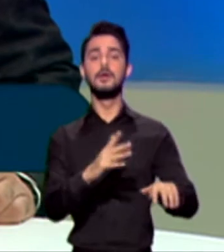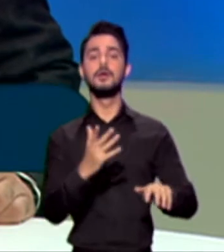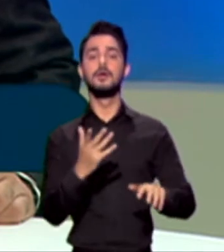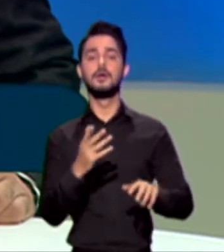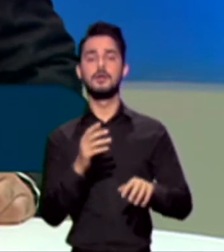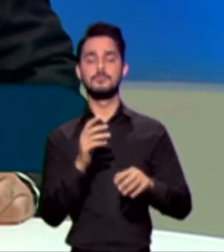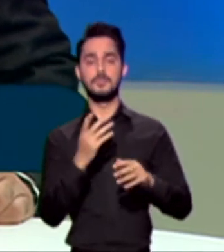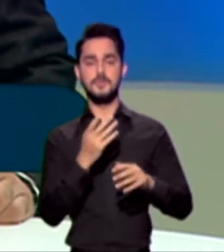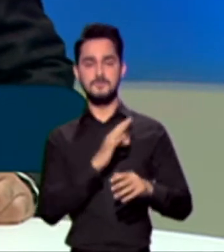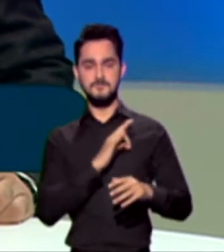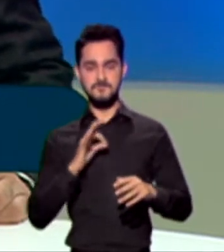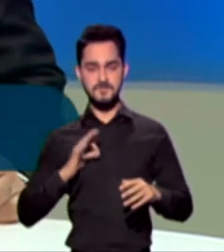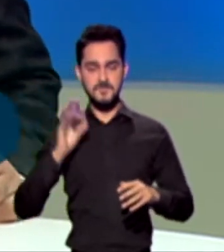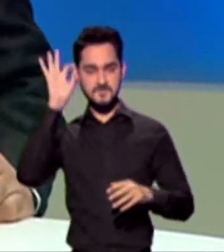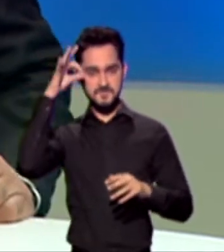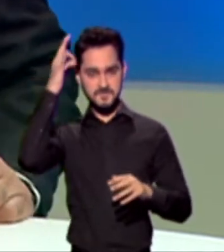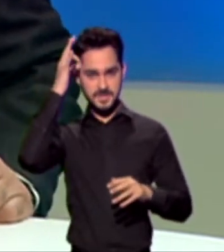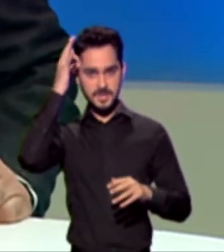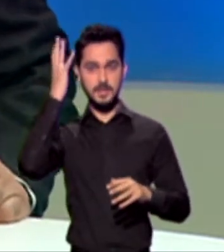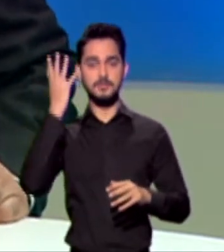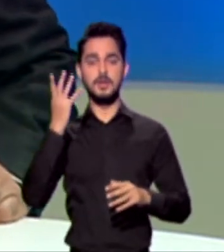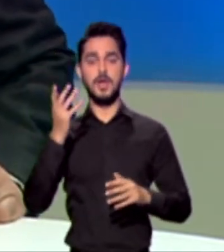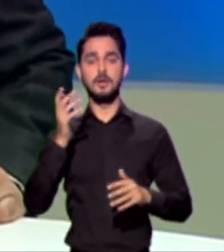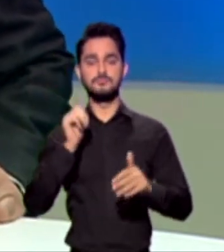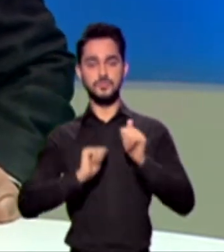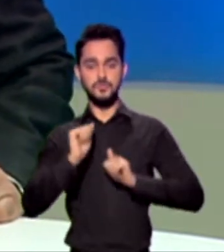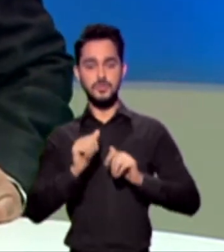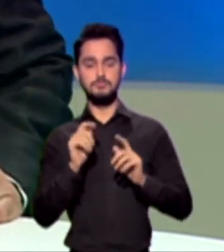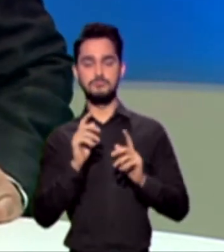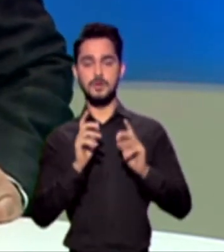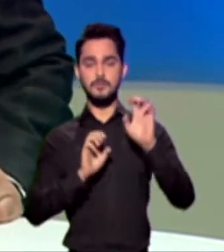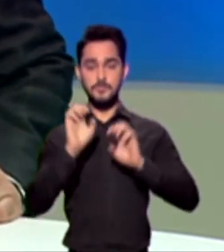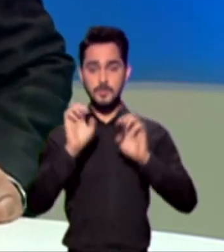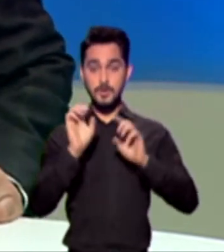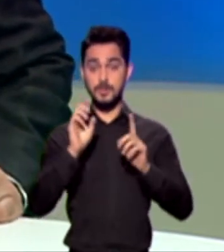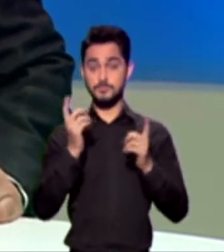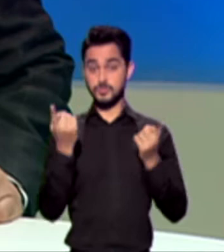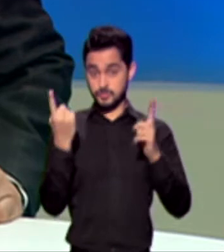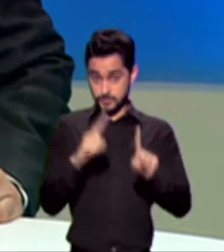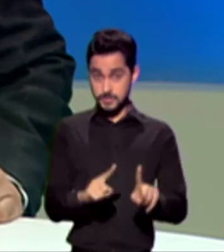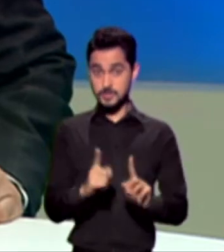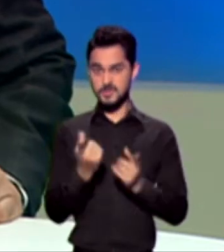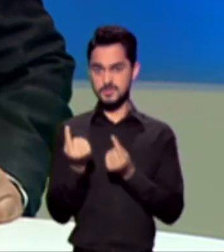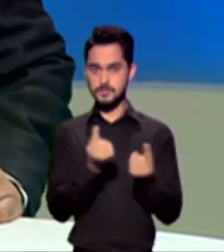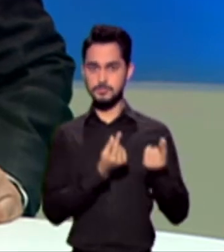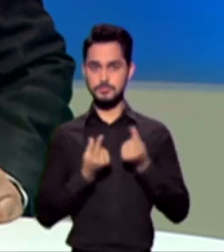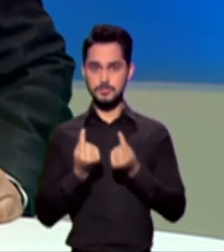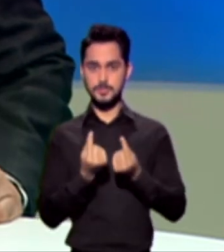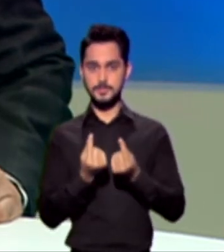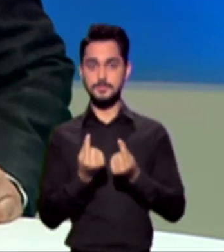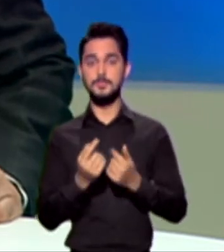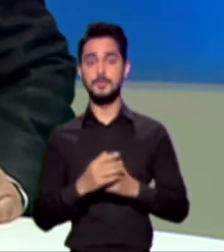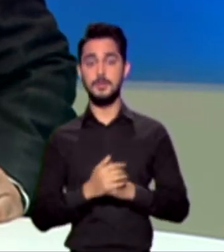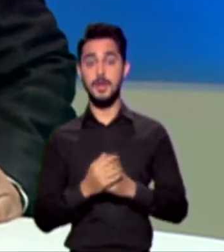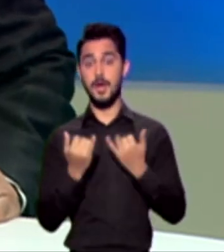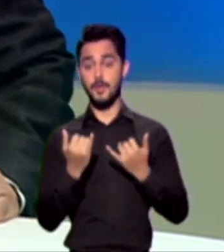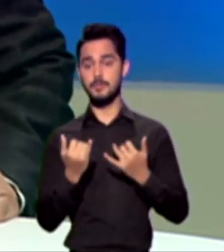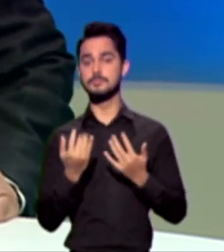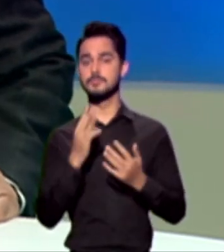trabajan en asuntos relacionados al manejo de emergencias y situaciones relacionadas a fenómenos naturales. En este caso, un